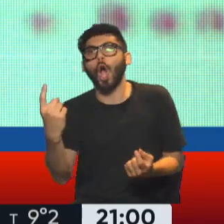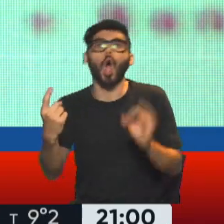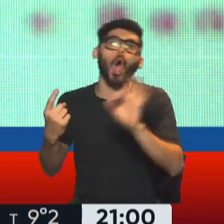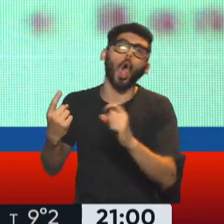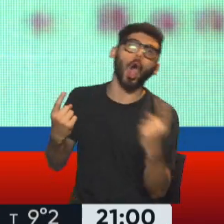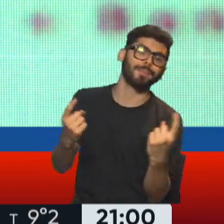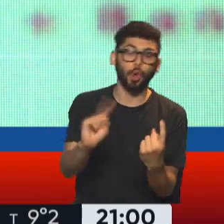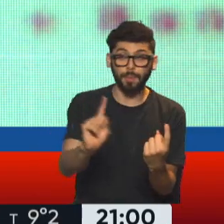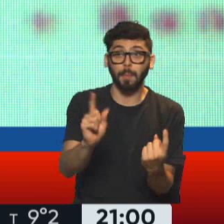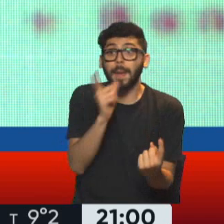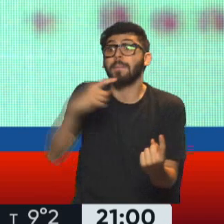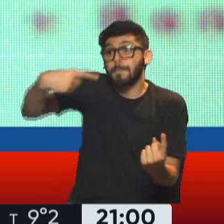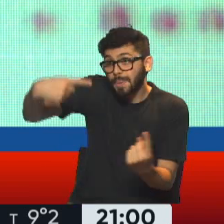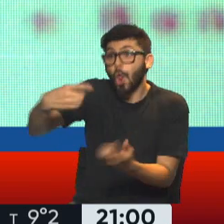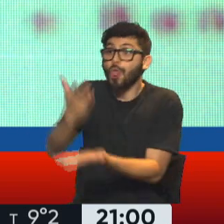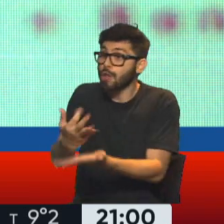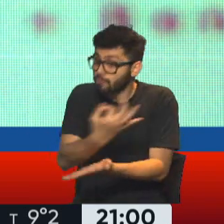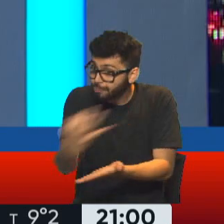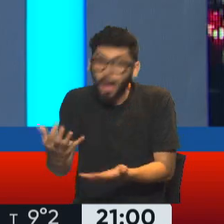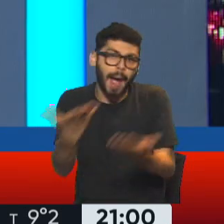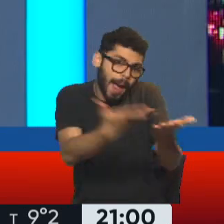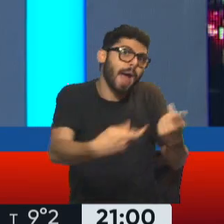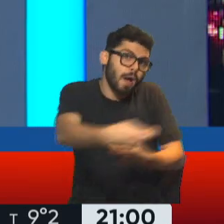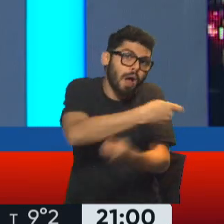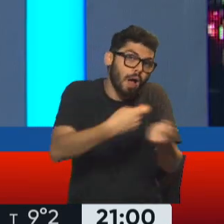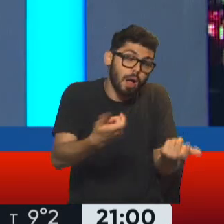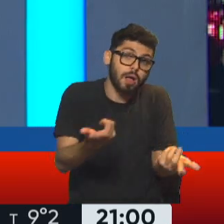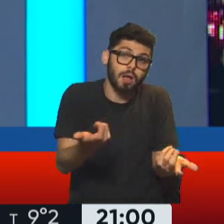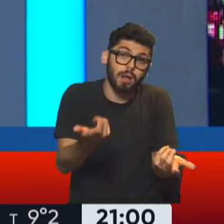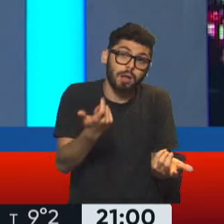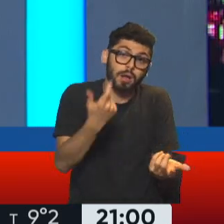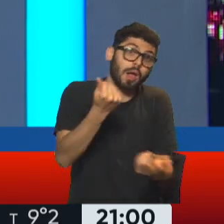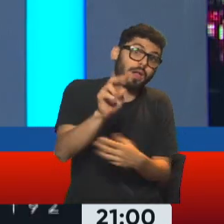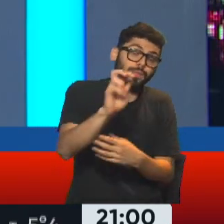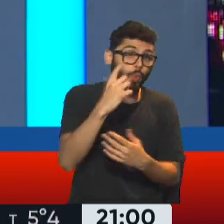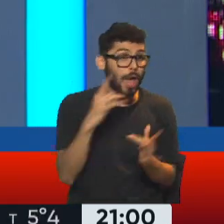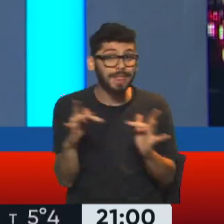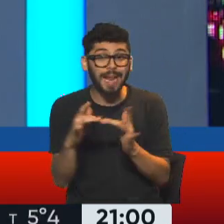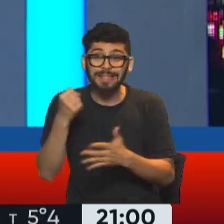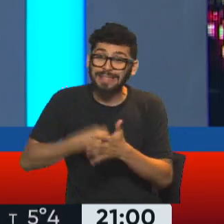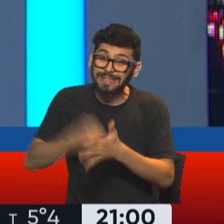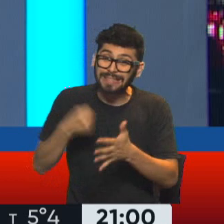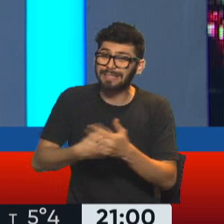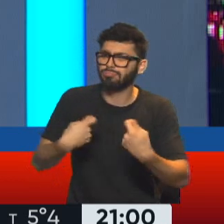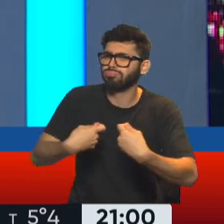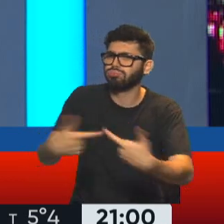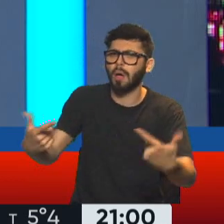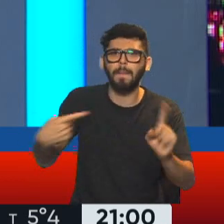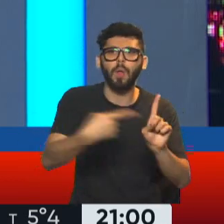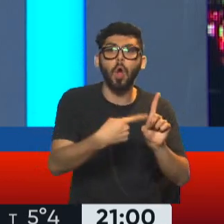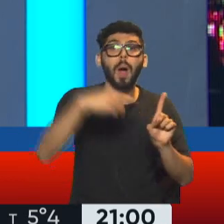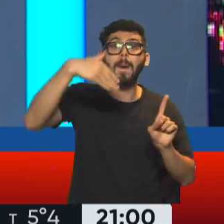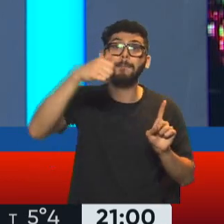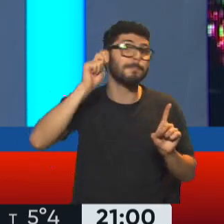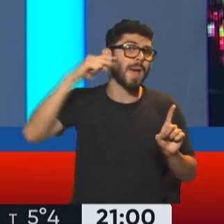hay que garantizar los derechos y en todo caso después ver si se pueden ampliar los márgenes de ganancia, ¿no? Se intentó garantizar y Mañeto dijo, no se me da la gana,